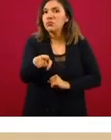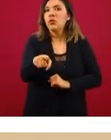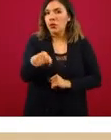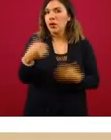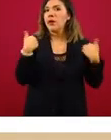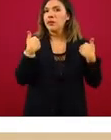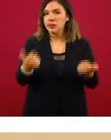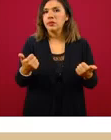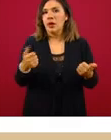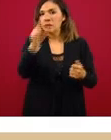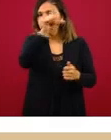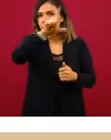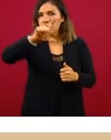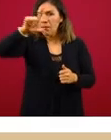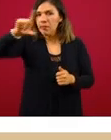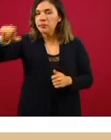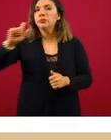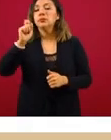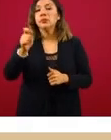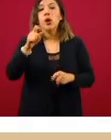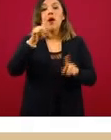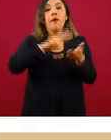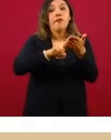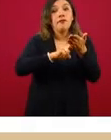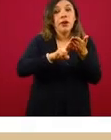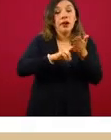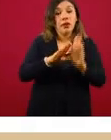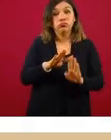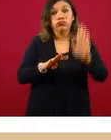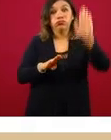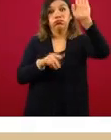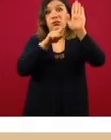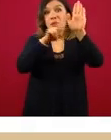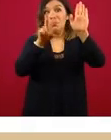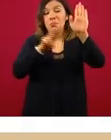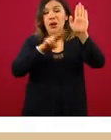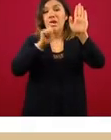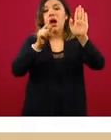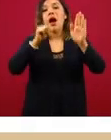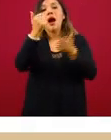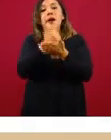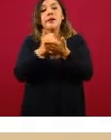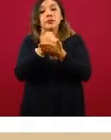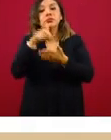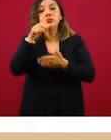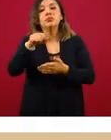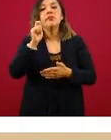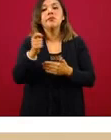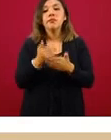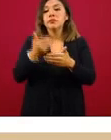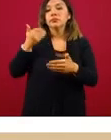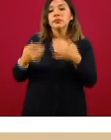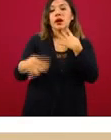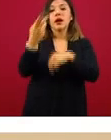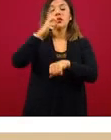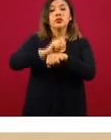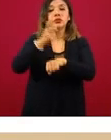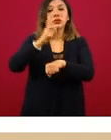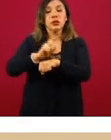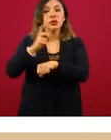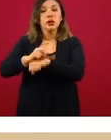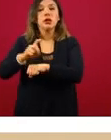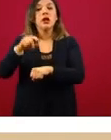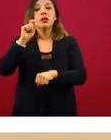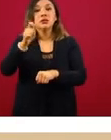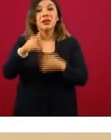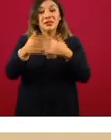misma interpretación, donde tenemos la barra verde más elevada que la azul. Quiere decir que en los últimos 15 días, en